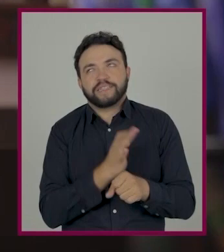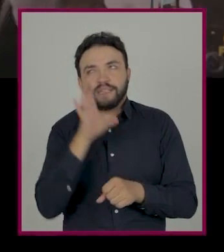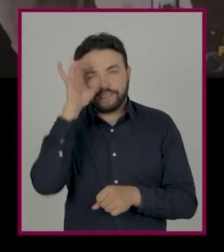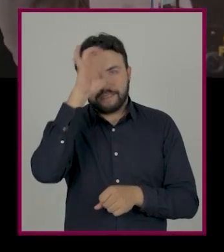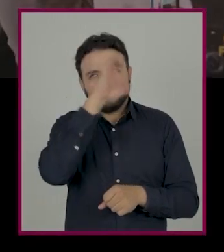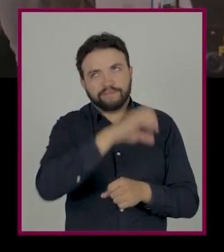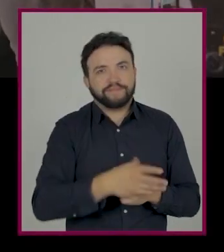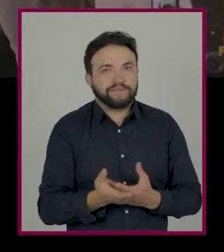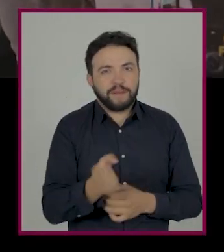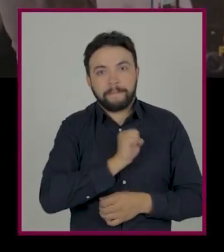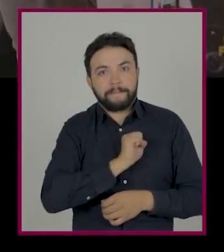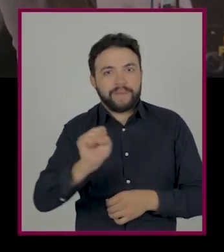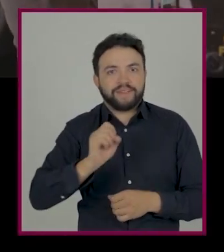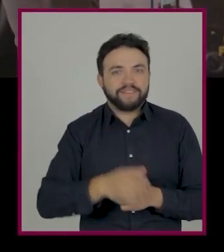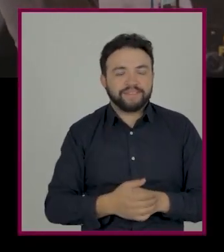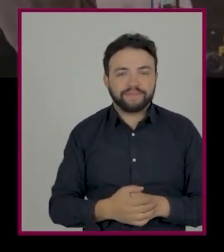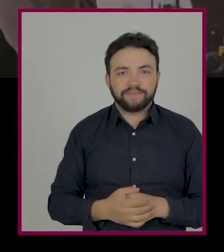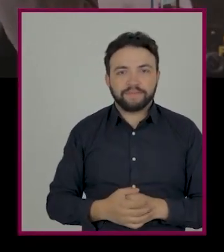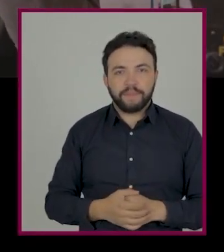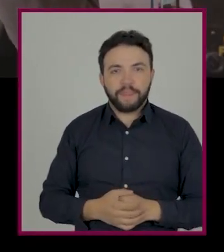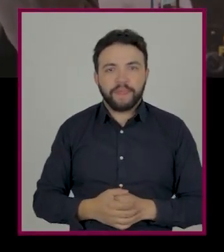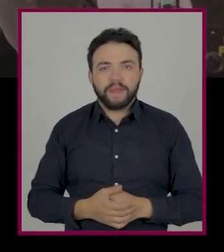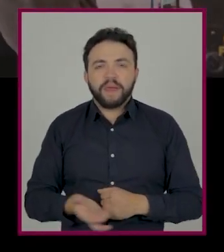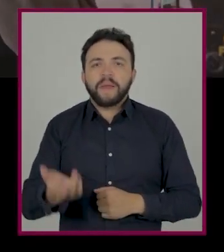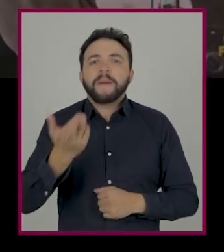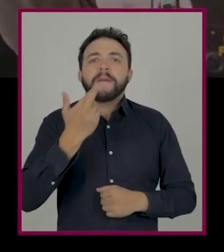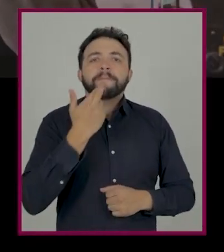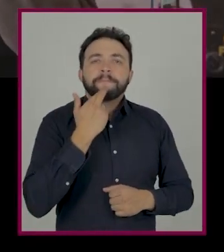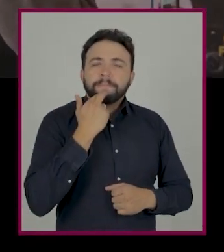Ah, ¿Fue un chiste malo?